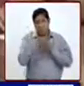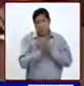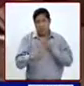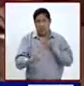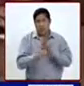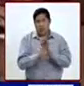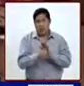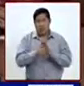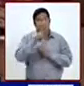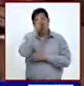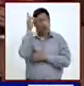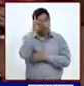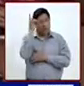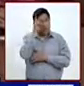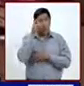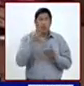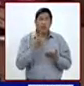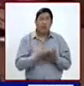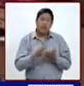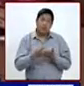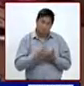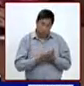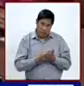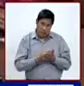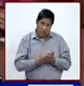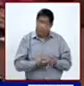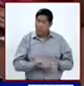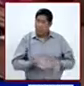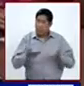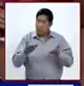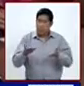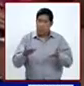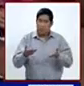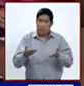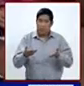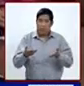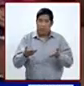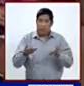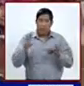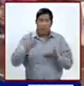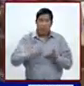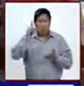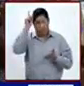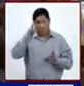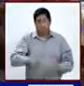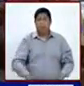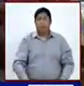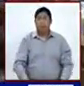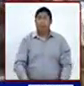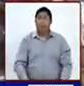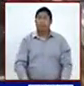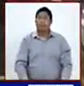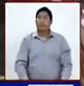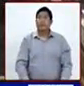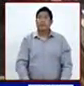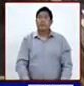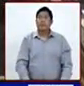ley a nivel nacional y se proponga a la Asamblea su aprobación.